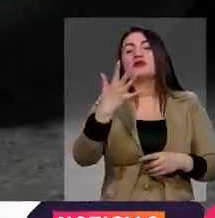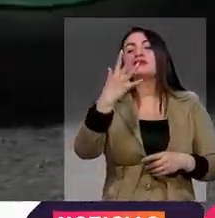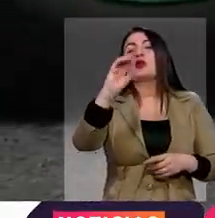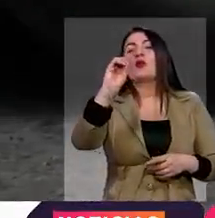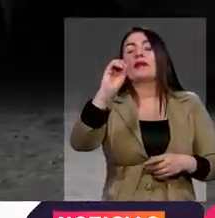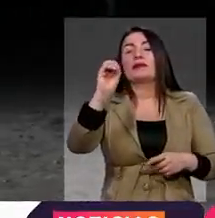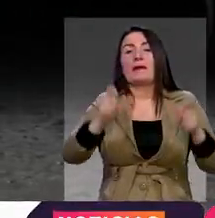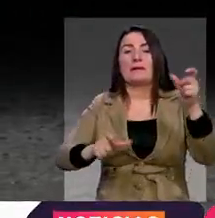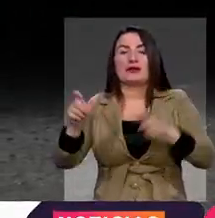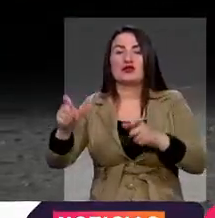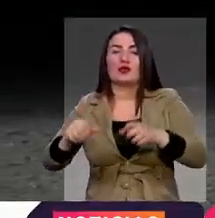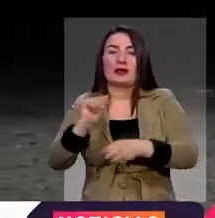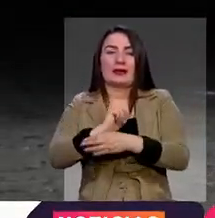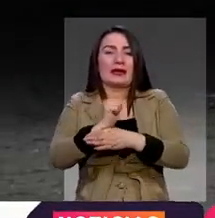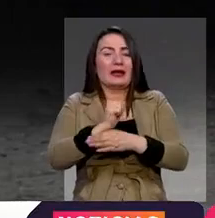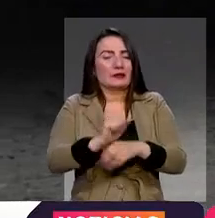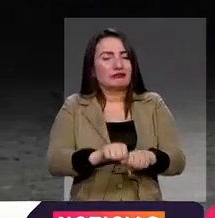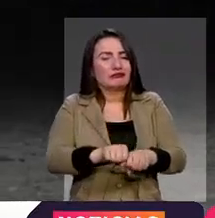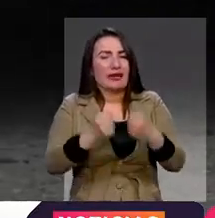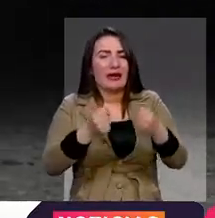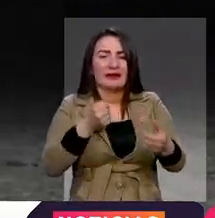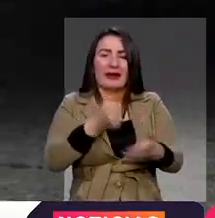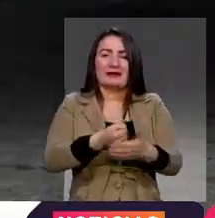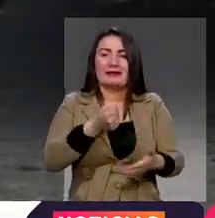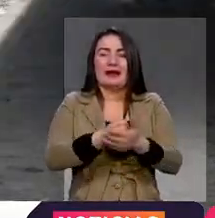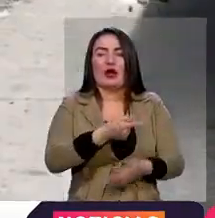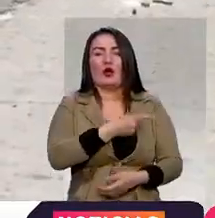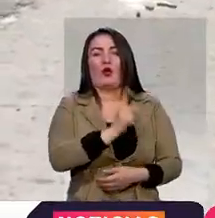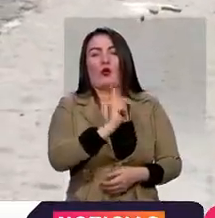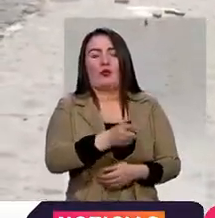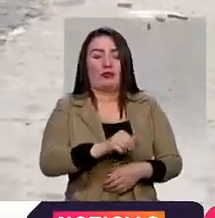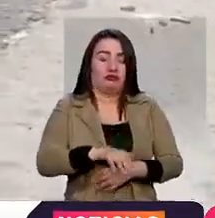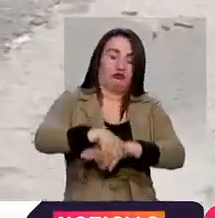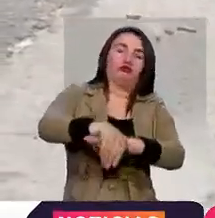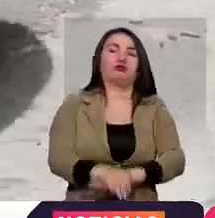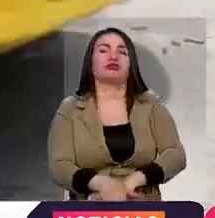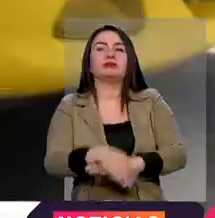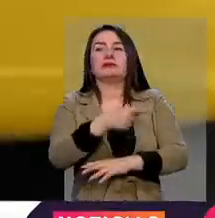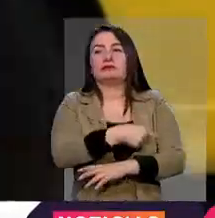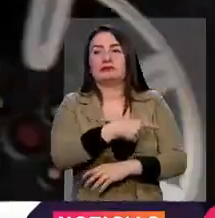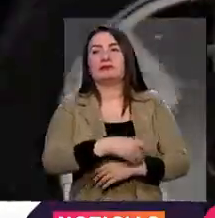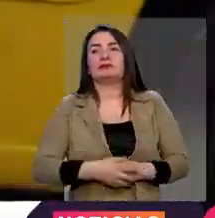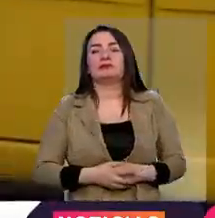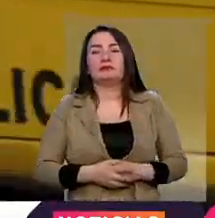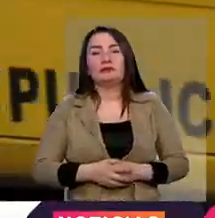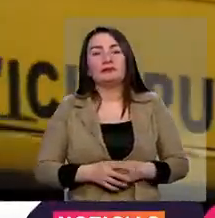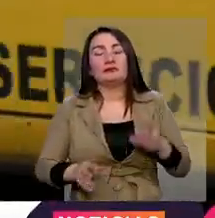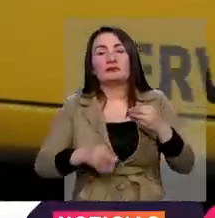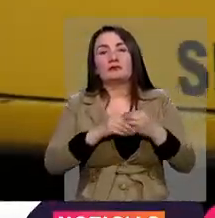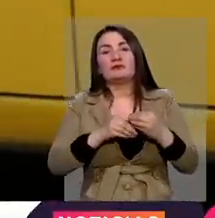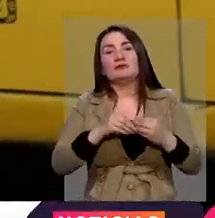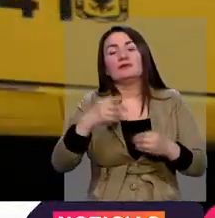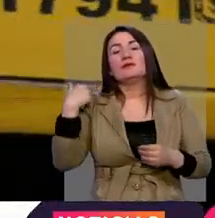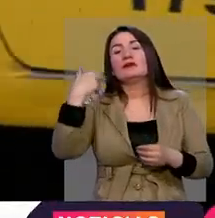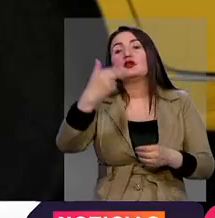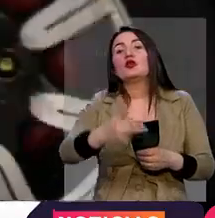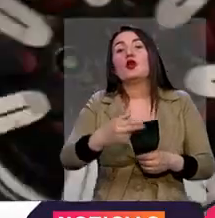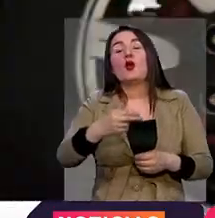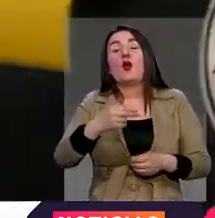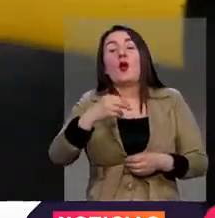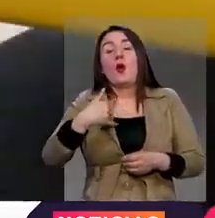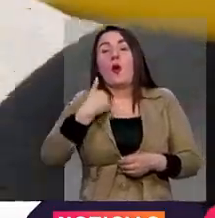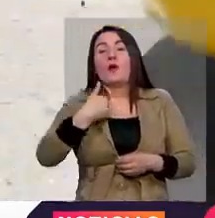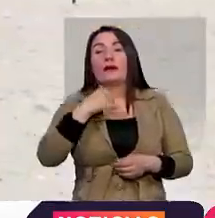50 vehículos y personas que se han accidentado en esta vía. Pero conocimos la historia de un joven de